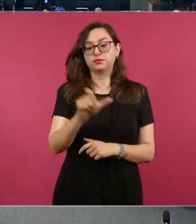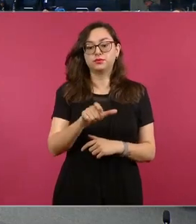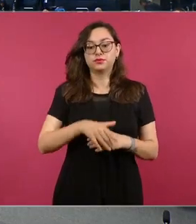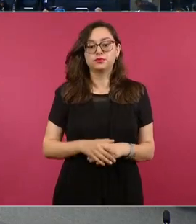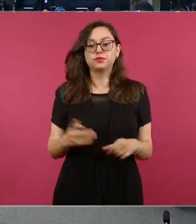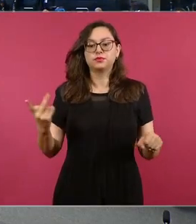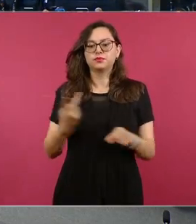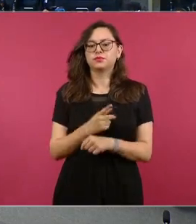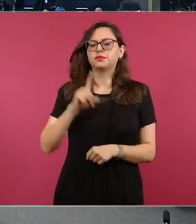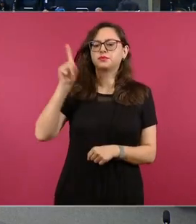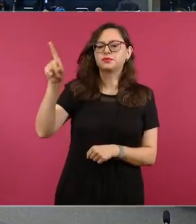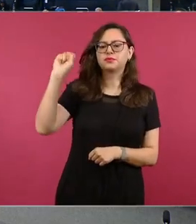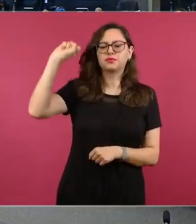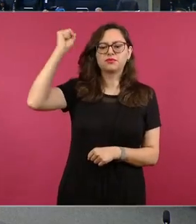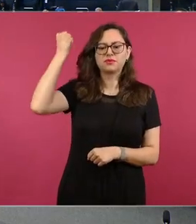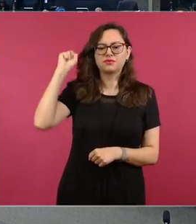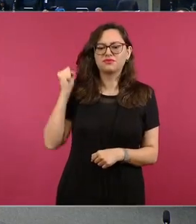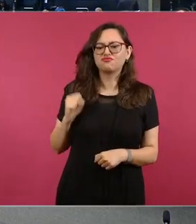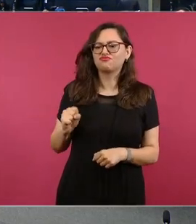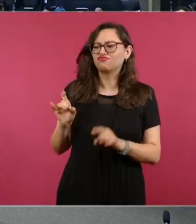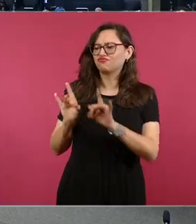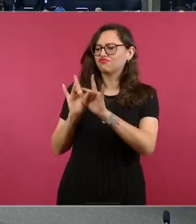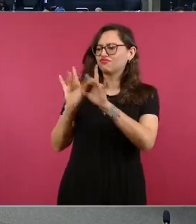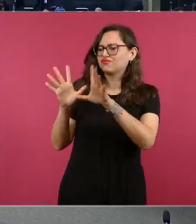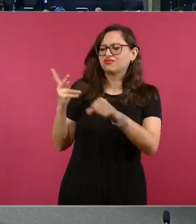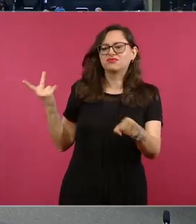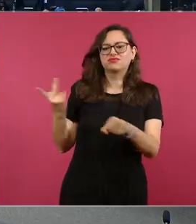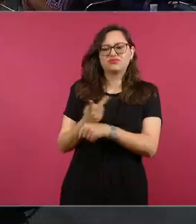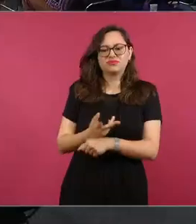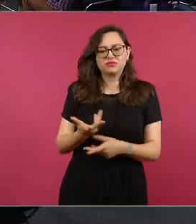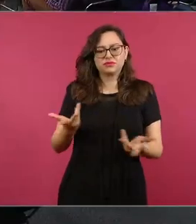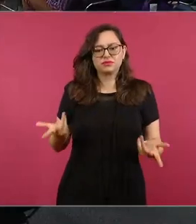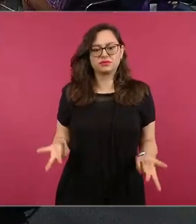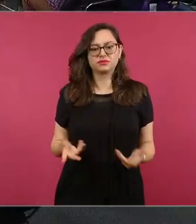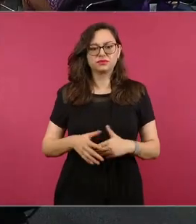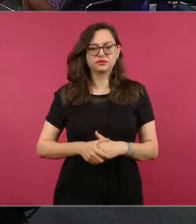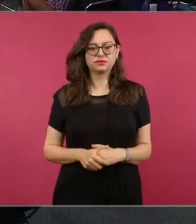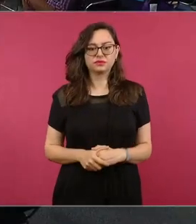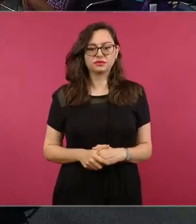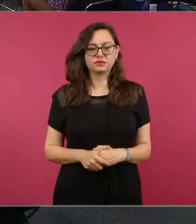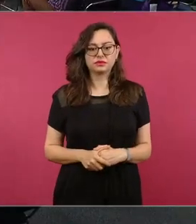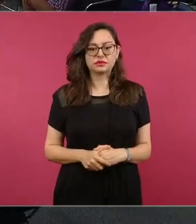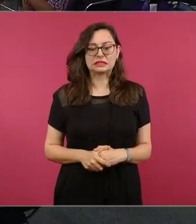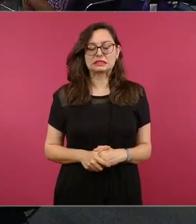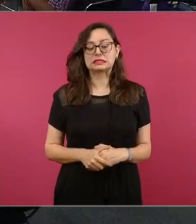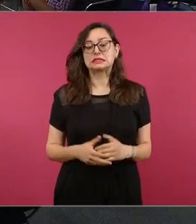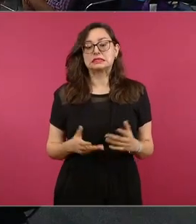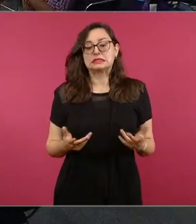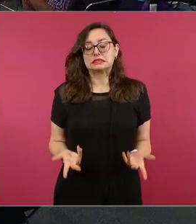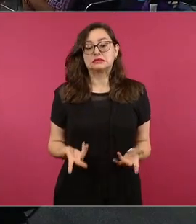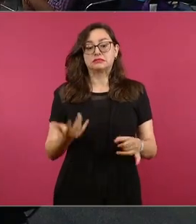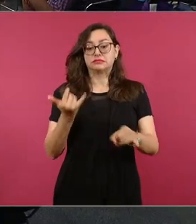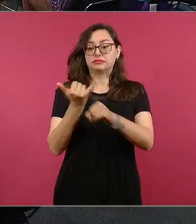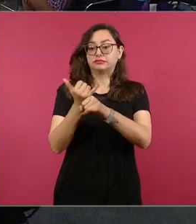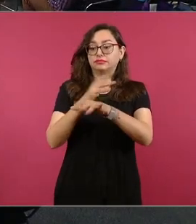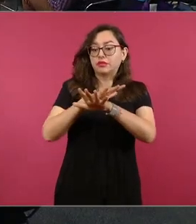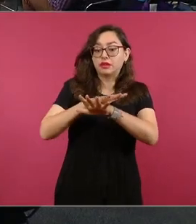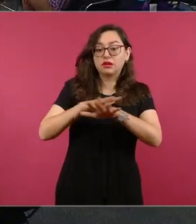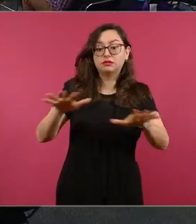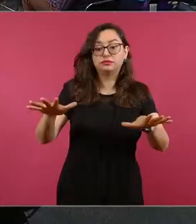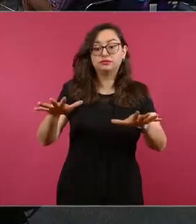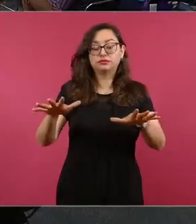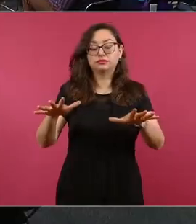en Sinaloa? ¿a qué se debe? ¿por qué ocurre? ¿qué está pasando? ¿qué información tiene? no puedo informar mucho sobre eso por razones